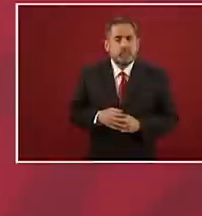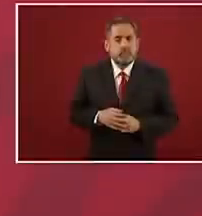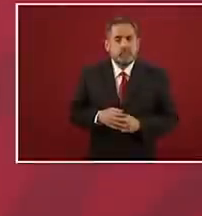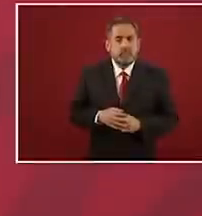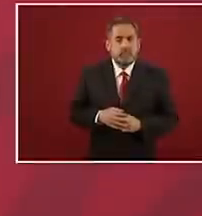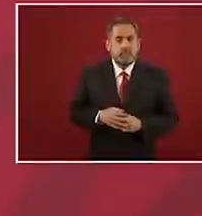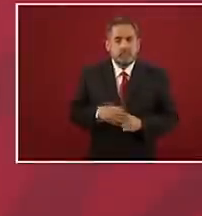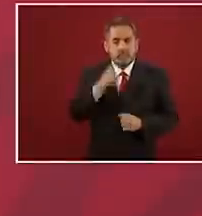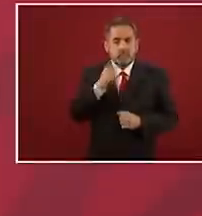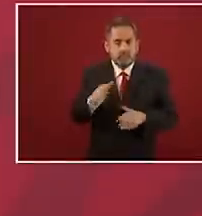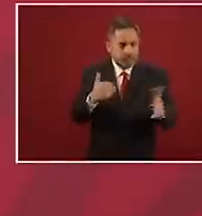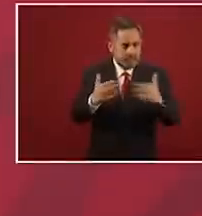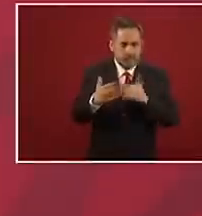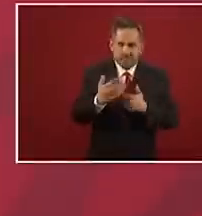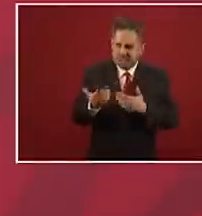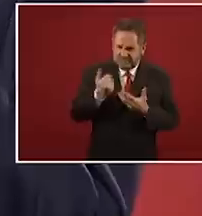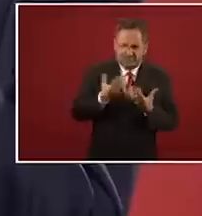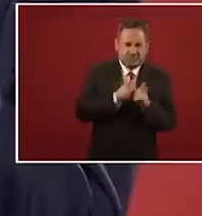delinquir.